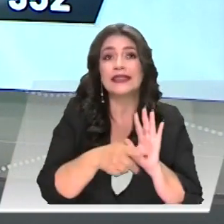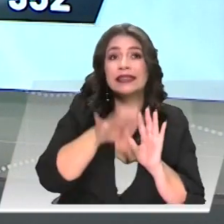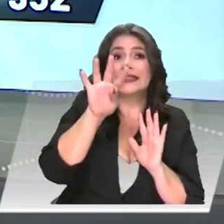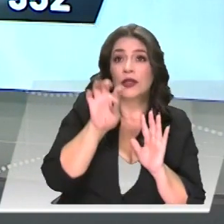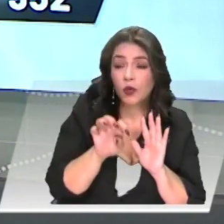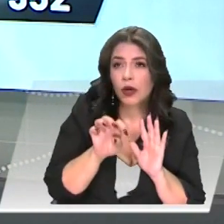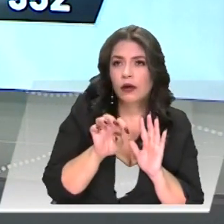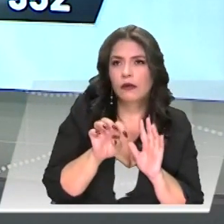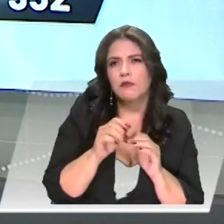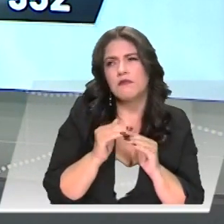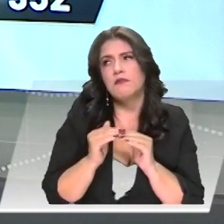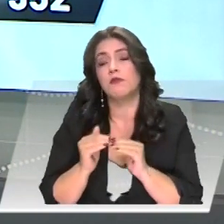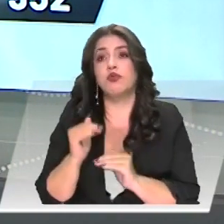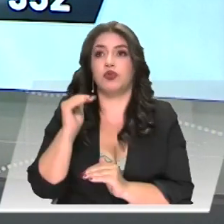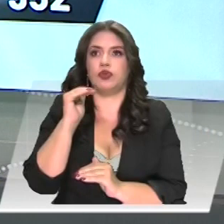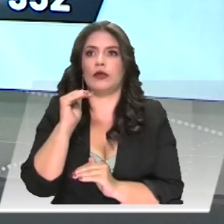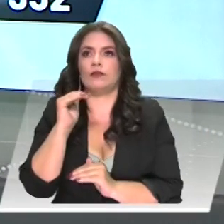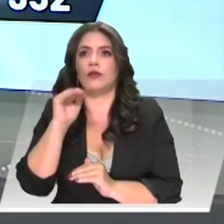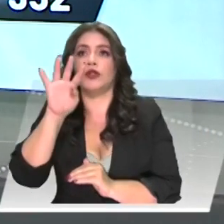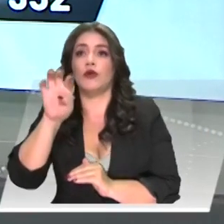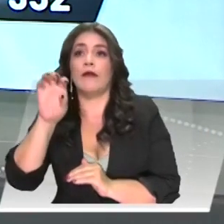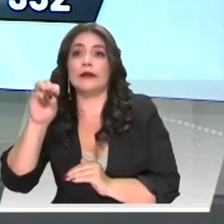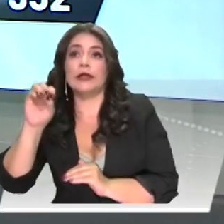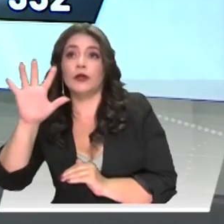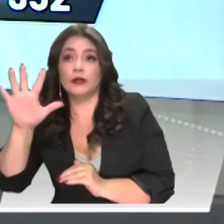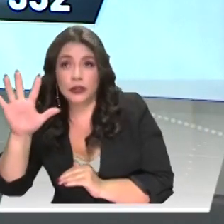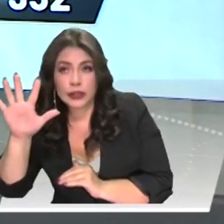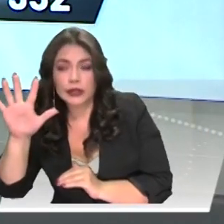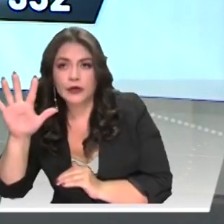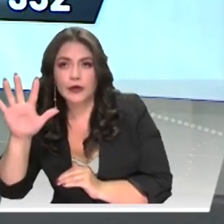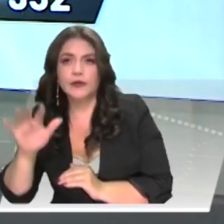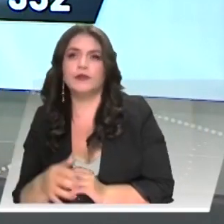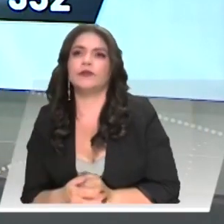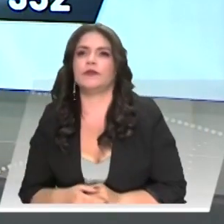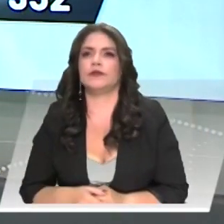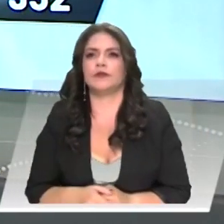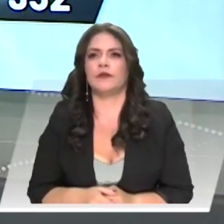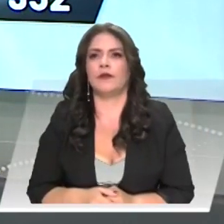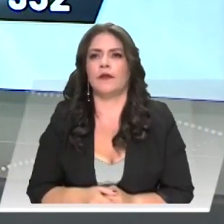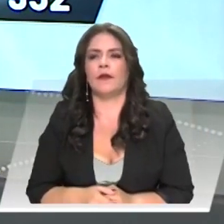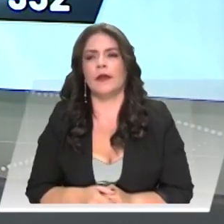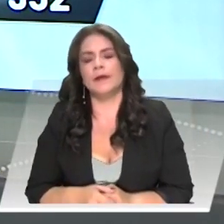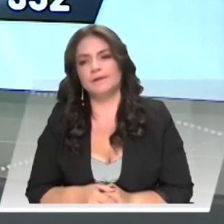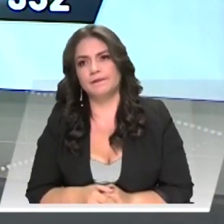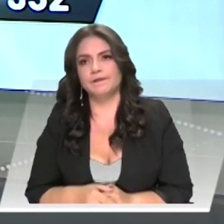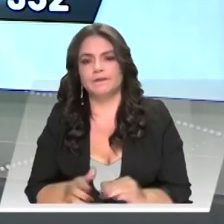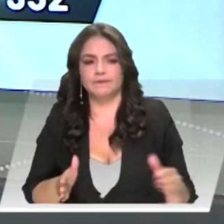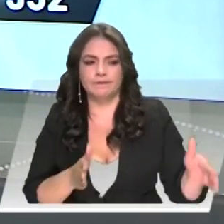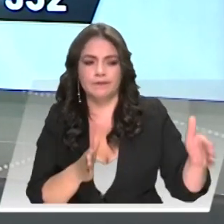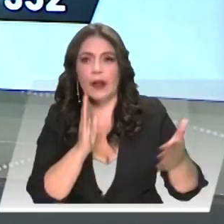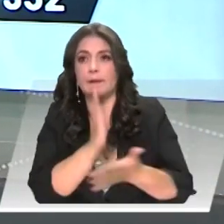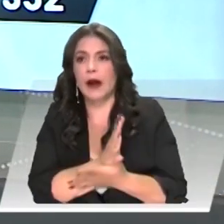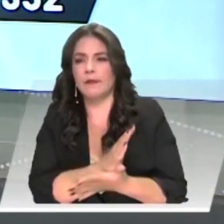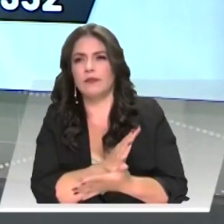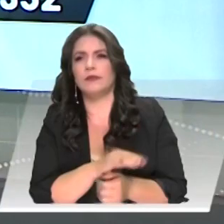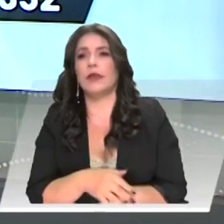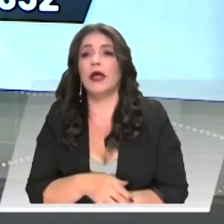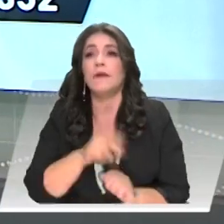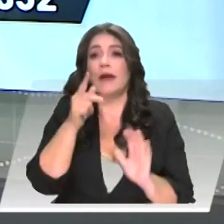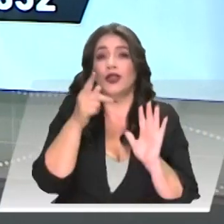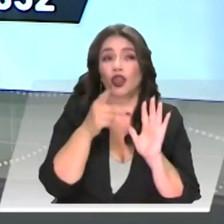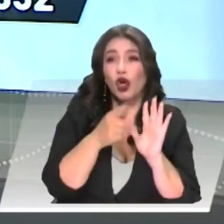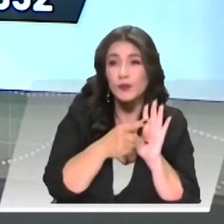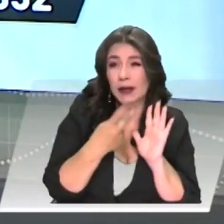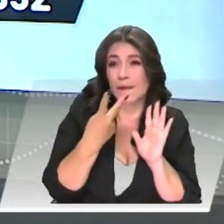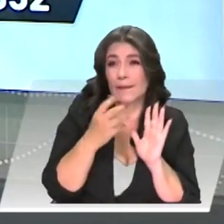2019 hubo un incremento importante, como lo vemos, con 905 fallecidos en las vías del departamento. Para el año